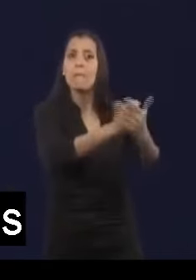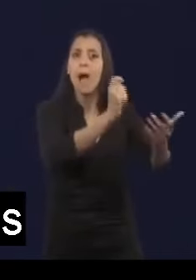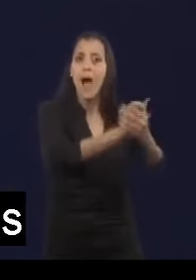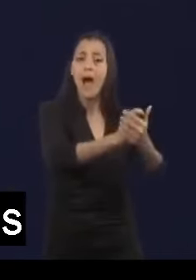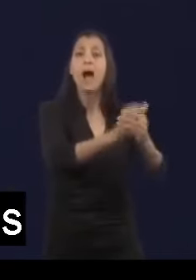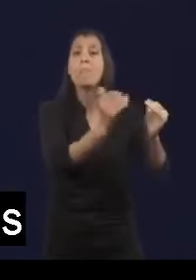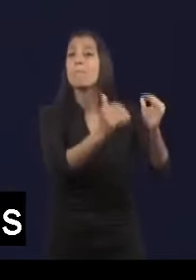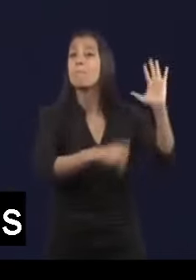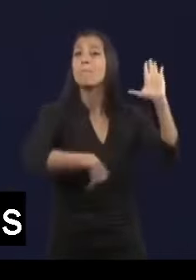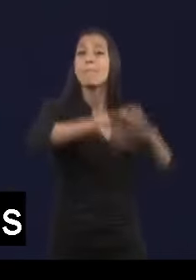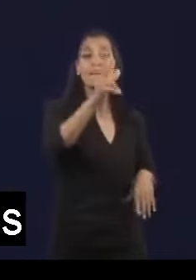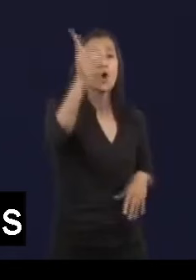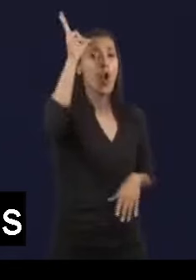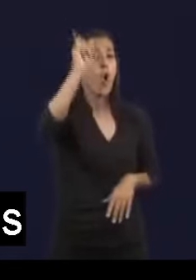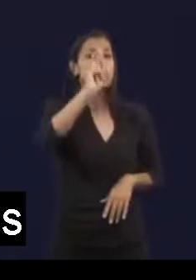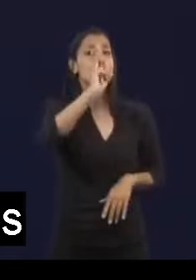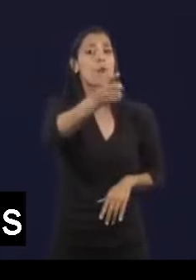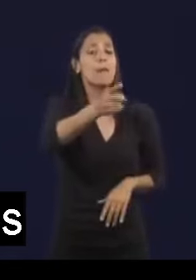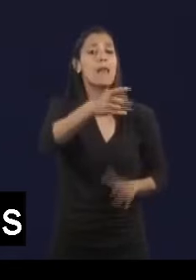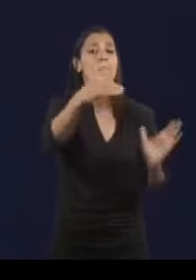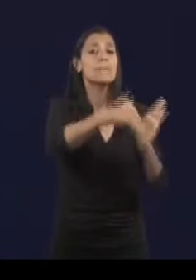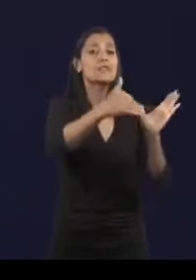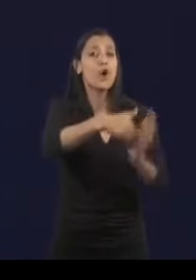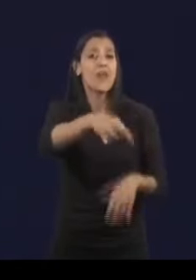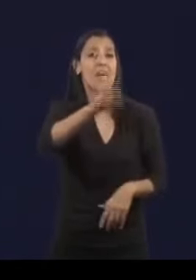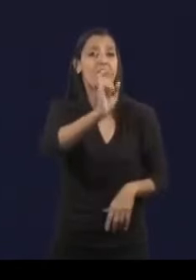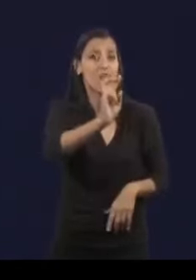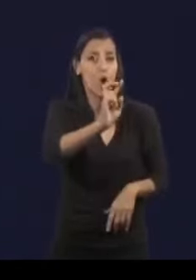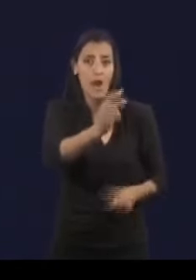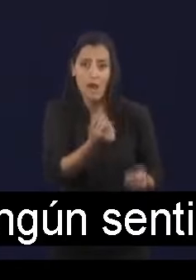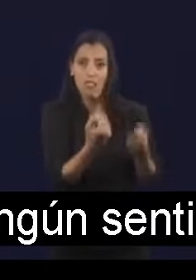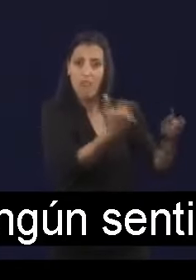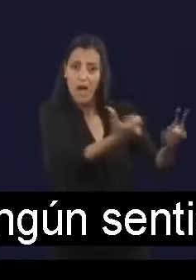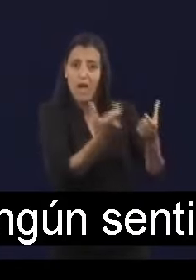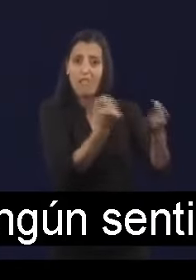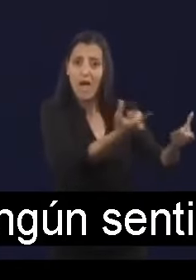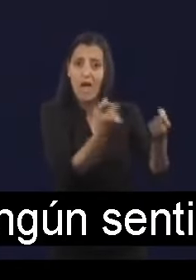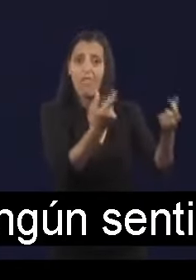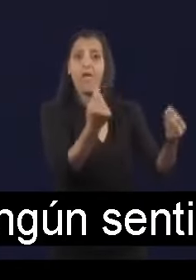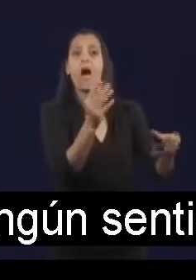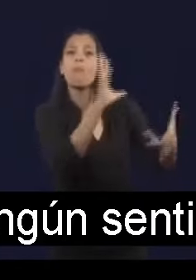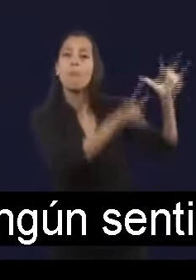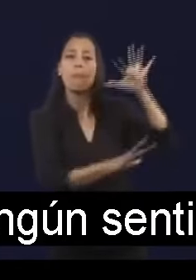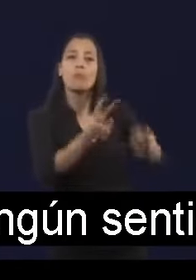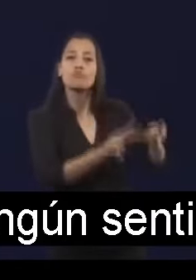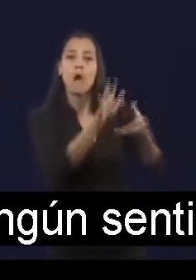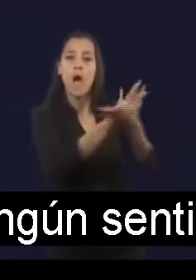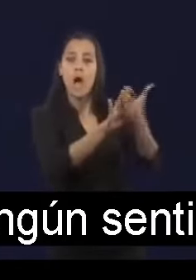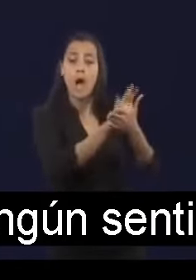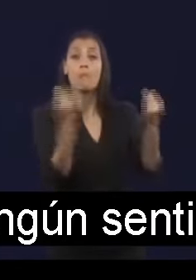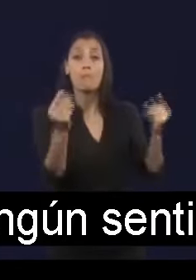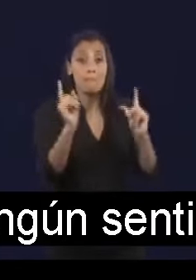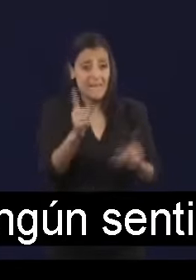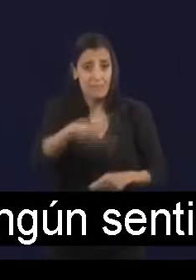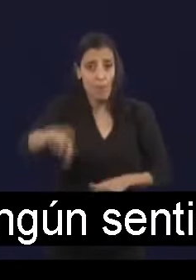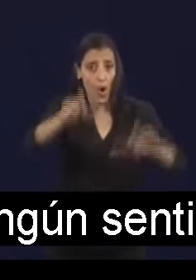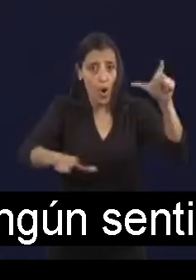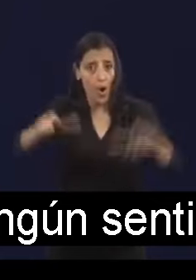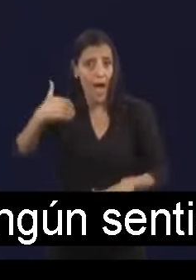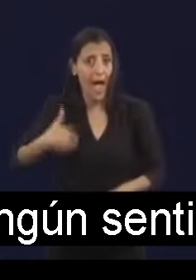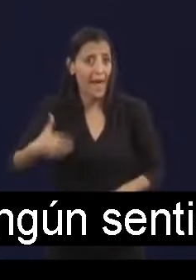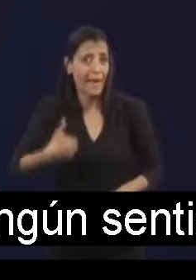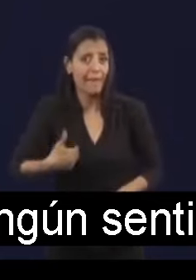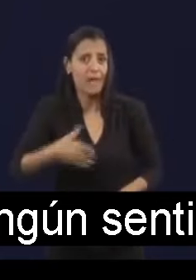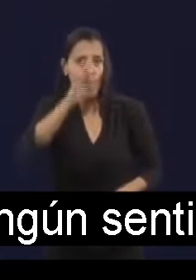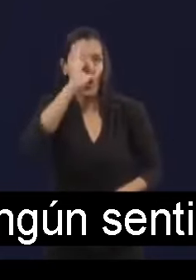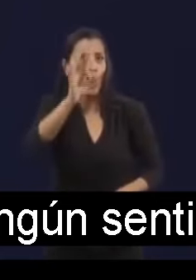K la coalición cívica esto lo dice probablemente todos estén a favor de de mantener el estado grande pero